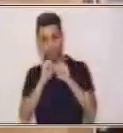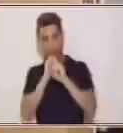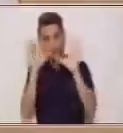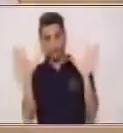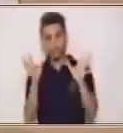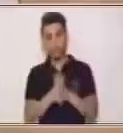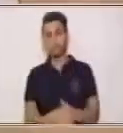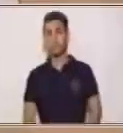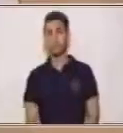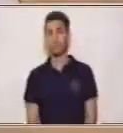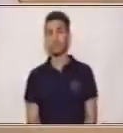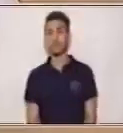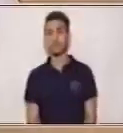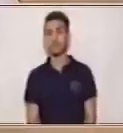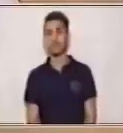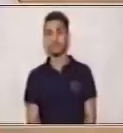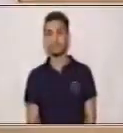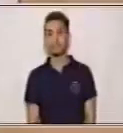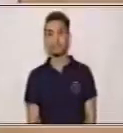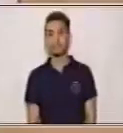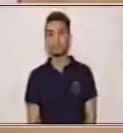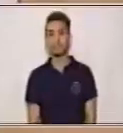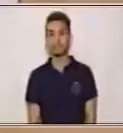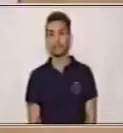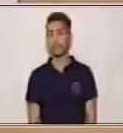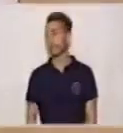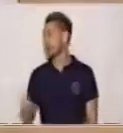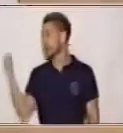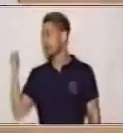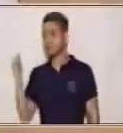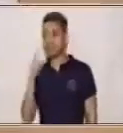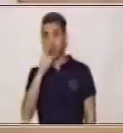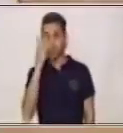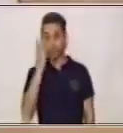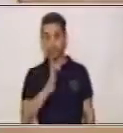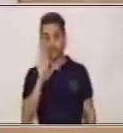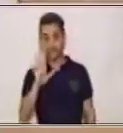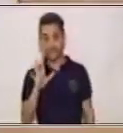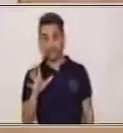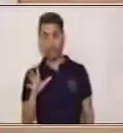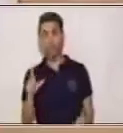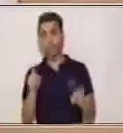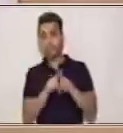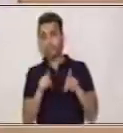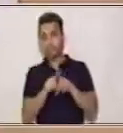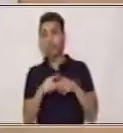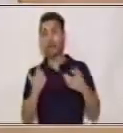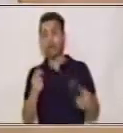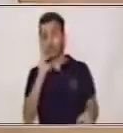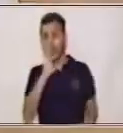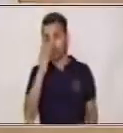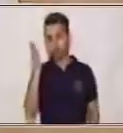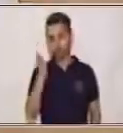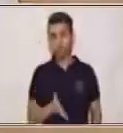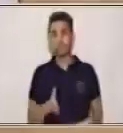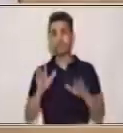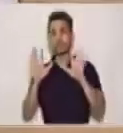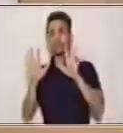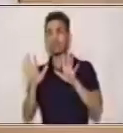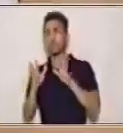Muy bien. Entonces, este quinto es igual a 2/10. Demos un repaso así